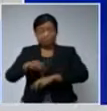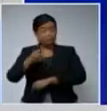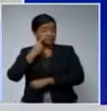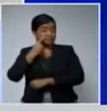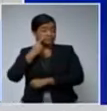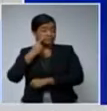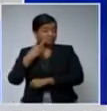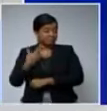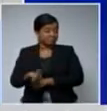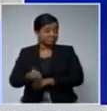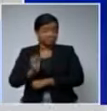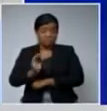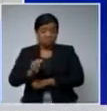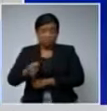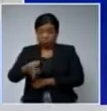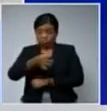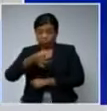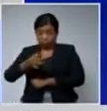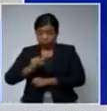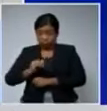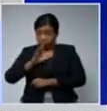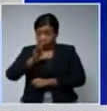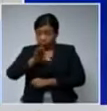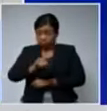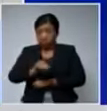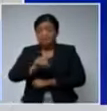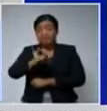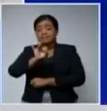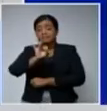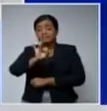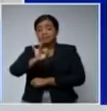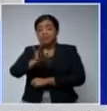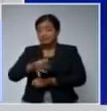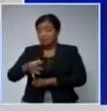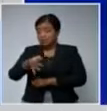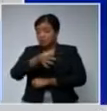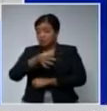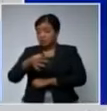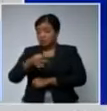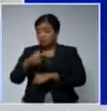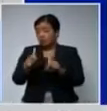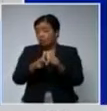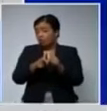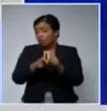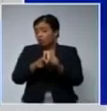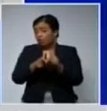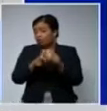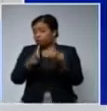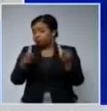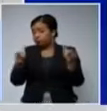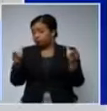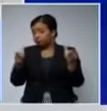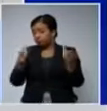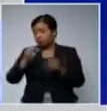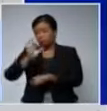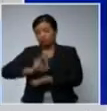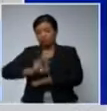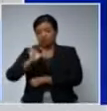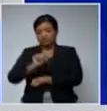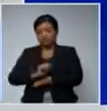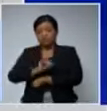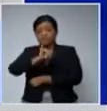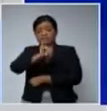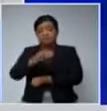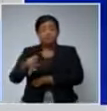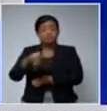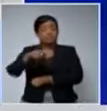esos primeros 7 municipios con mayor tasa de incidencia, pues 6 son de La